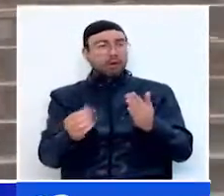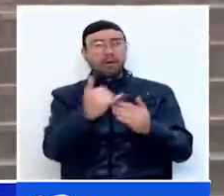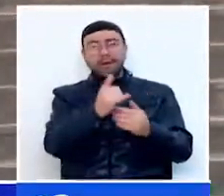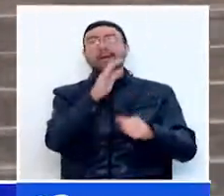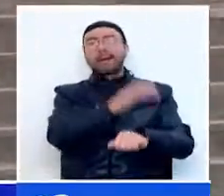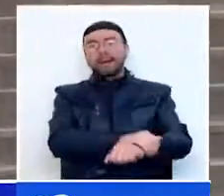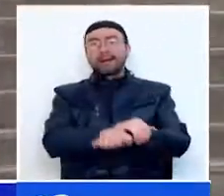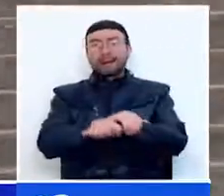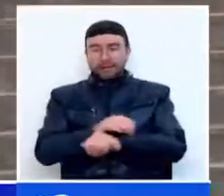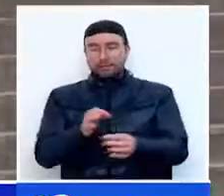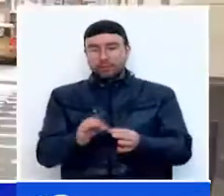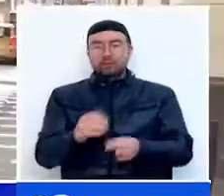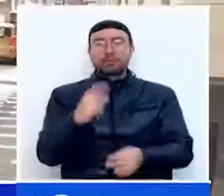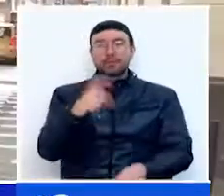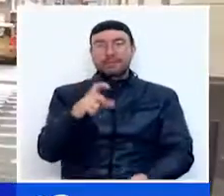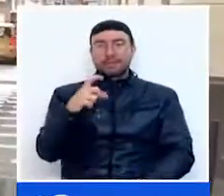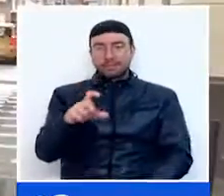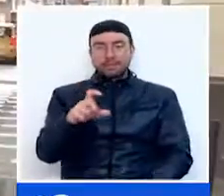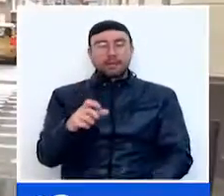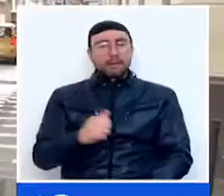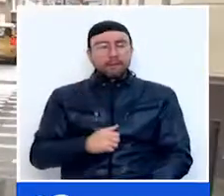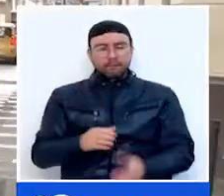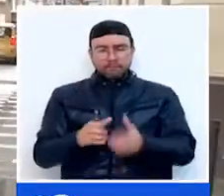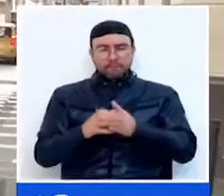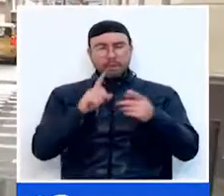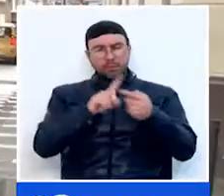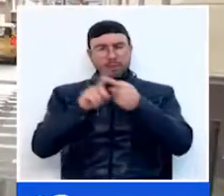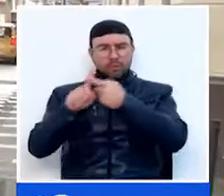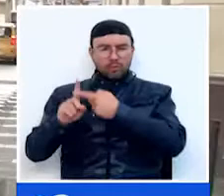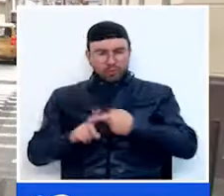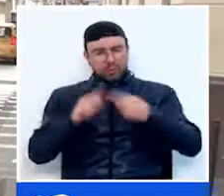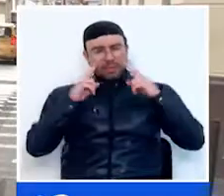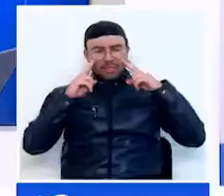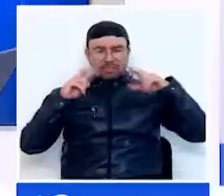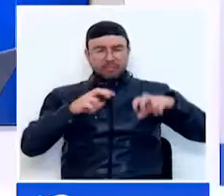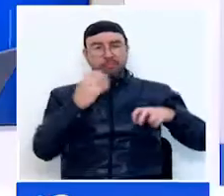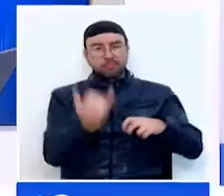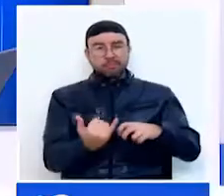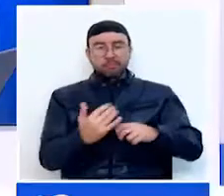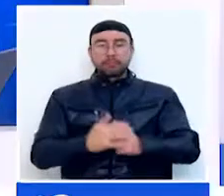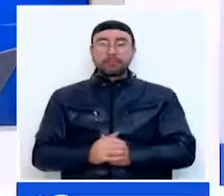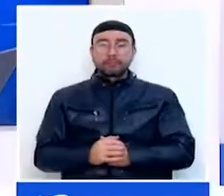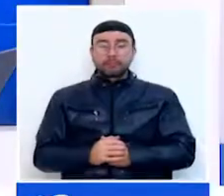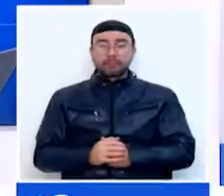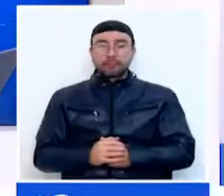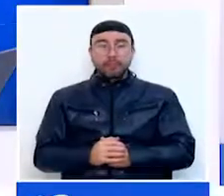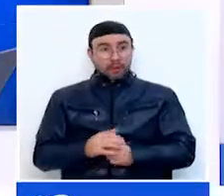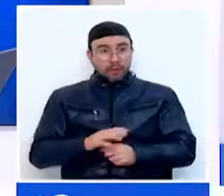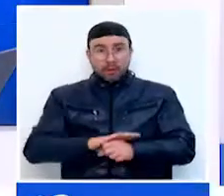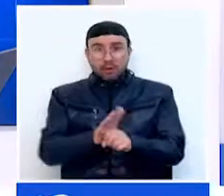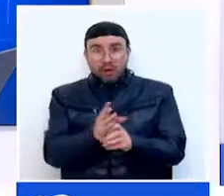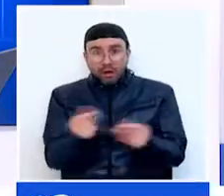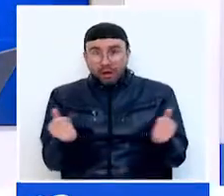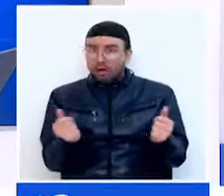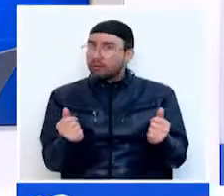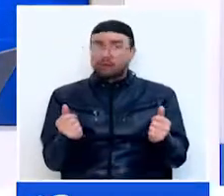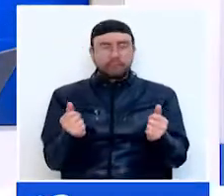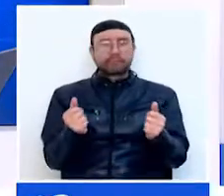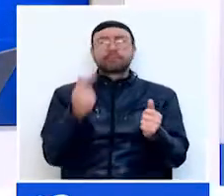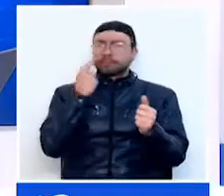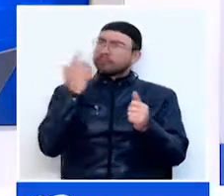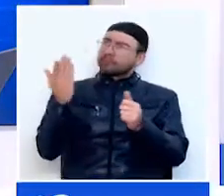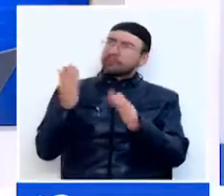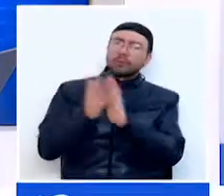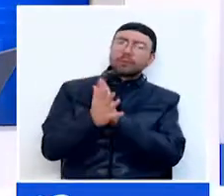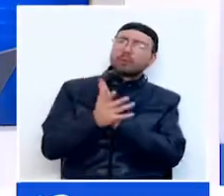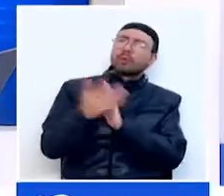capturada en el municipio de Chinchina. La Procuraduría investiga este caso. La pandemia no se ha acabado. Les contamos cómo está la situación